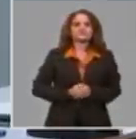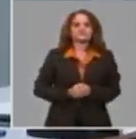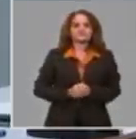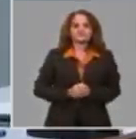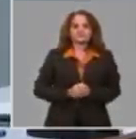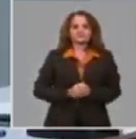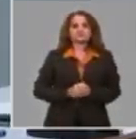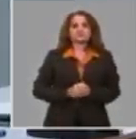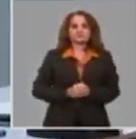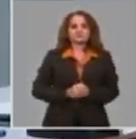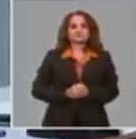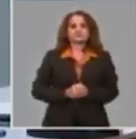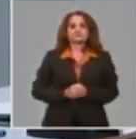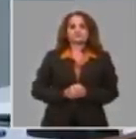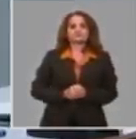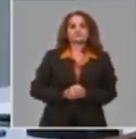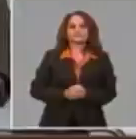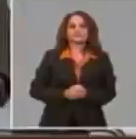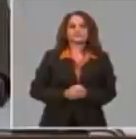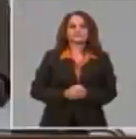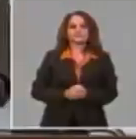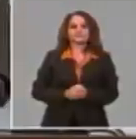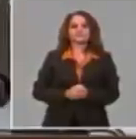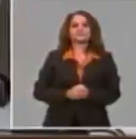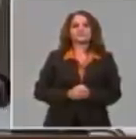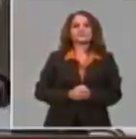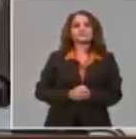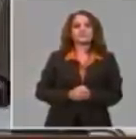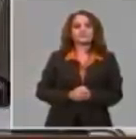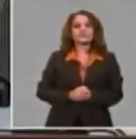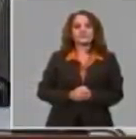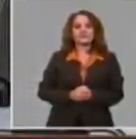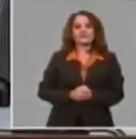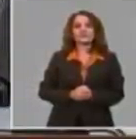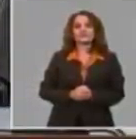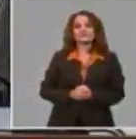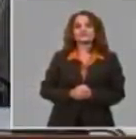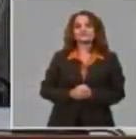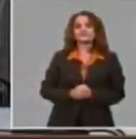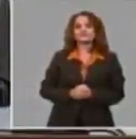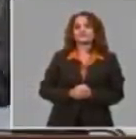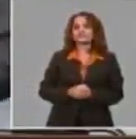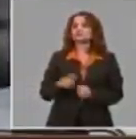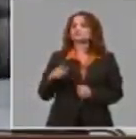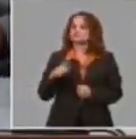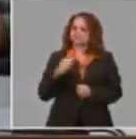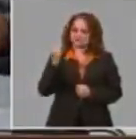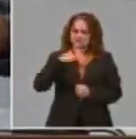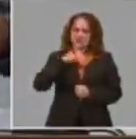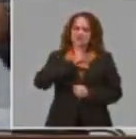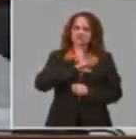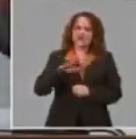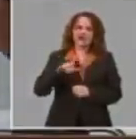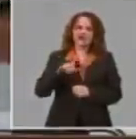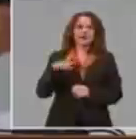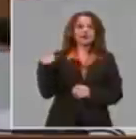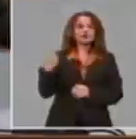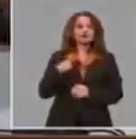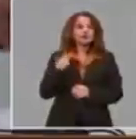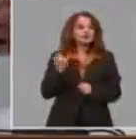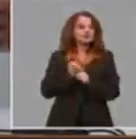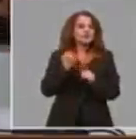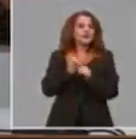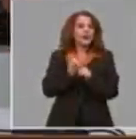que actuamos motivados por el odio estamos ante todo existió en una acción profunda ctica incluso a la manera de actuar nos de odiar